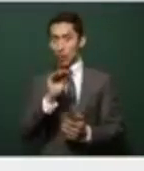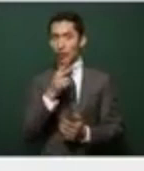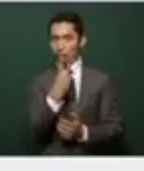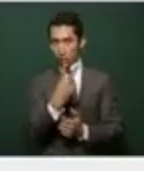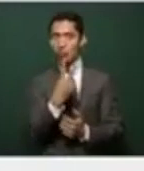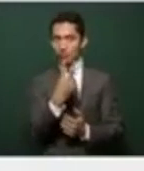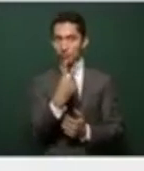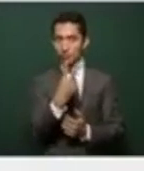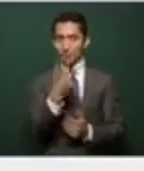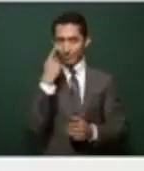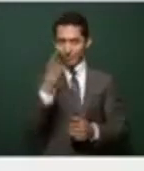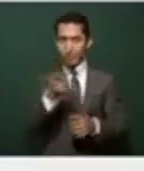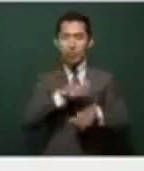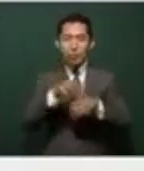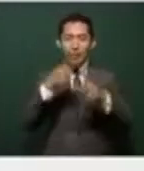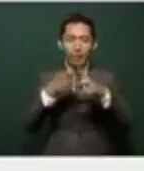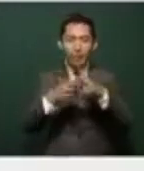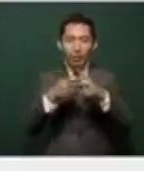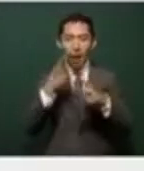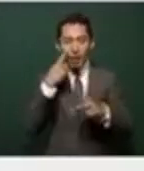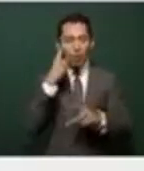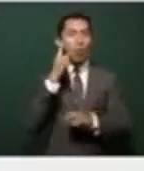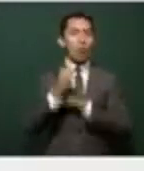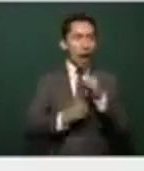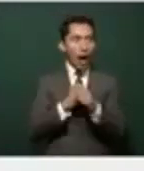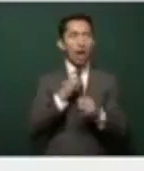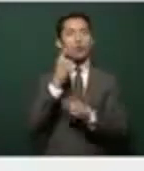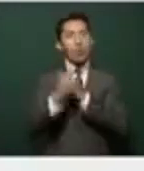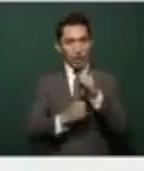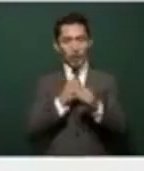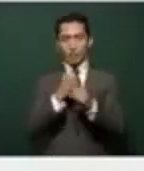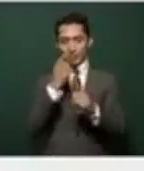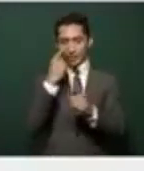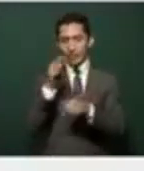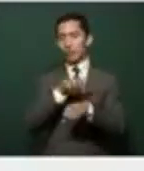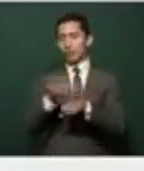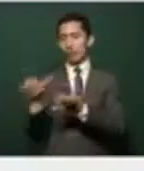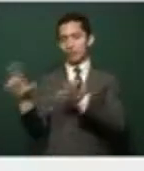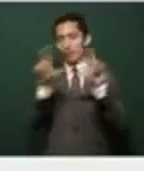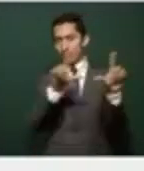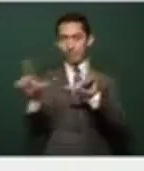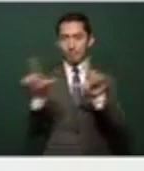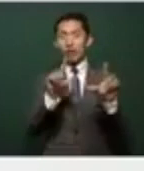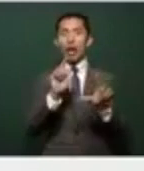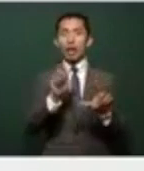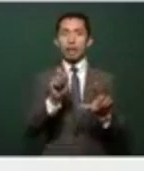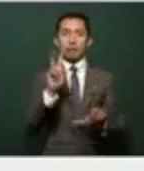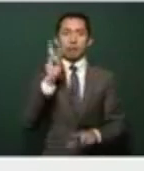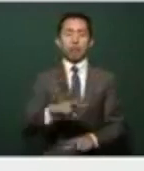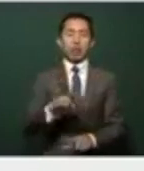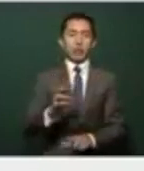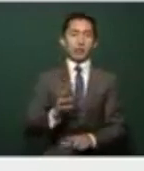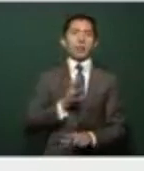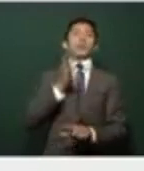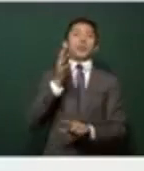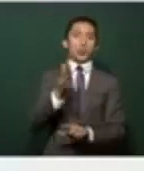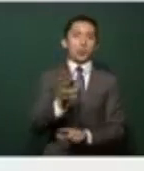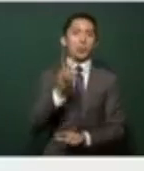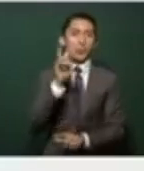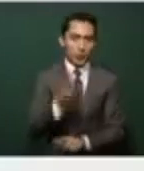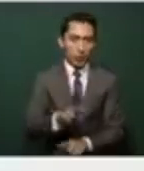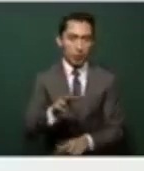10.292. Esto, si lo hiciéramos año por año, como lo van a ver en la siguiente cifra, pues es muy impresionante, porque ustedes pueden ver